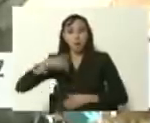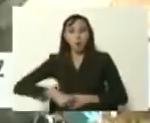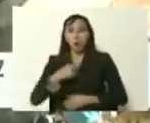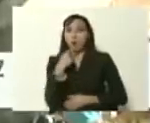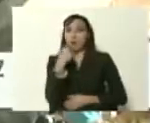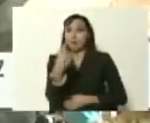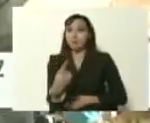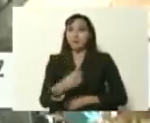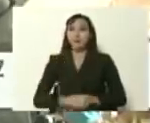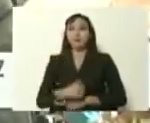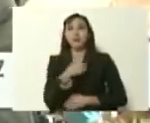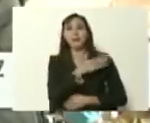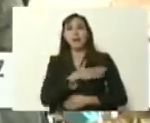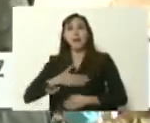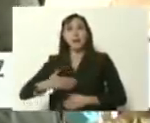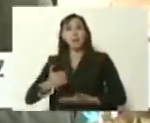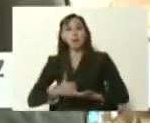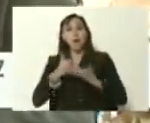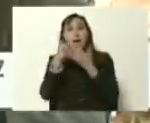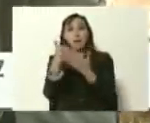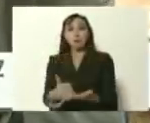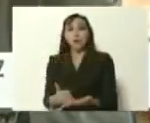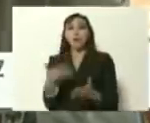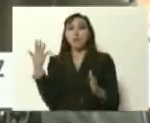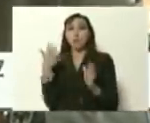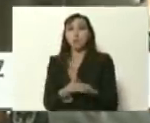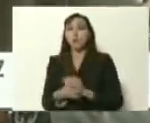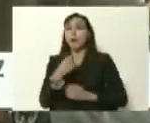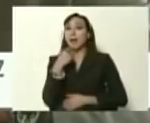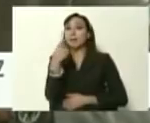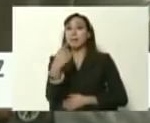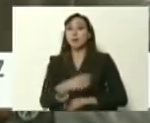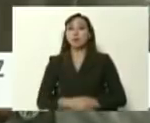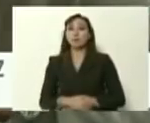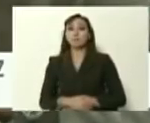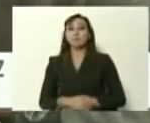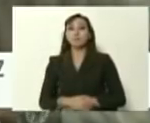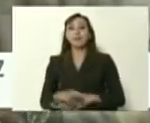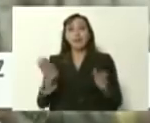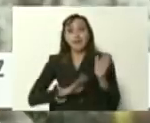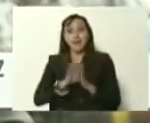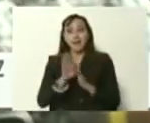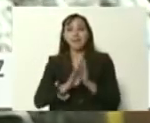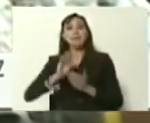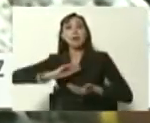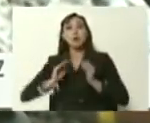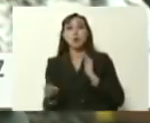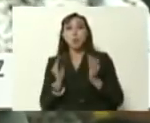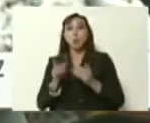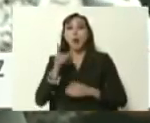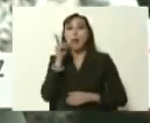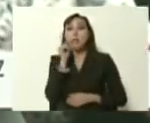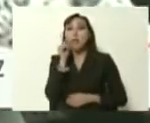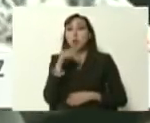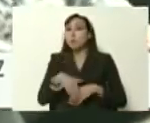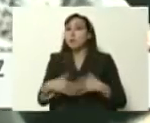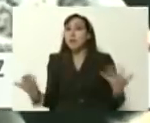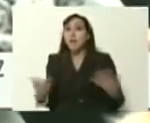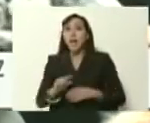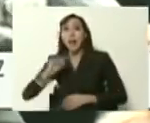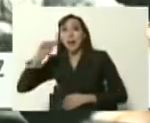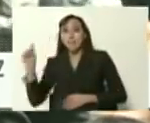decirles: queremos ayudarles. Cuando dijo: el desarrollo moral del hombre es la